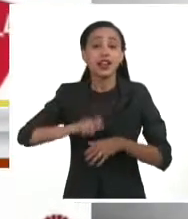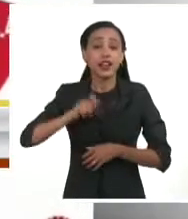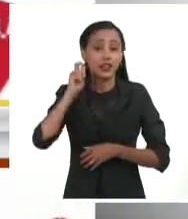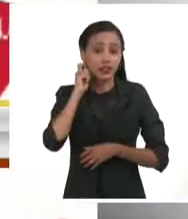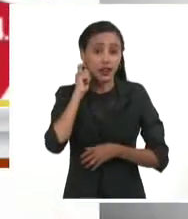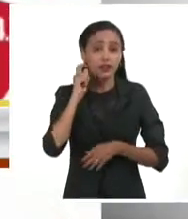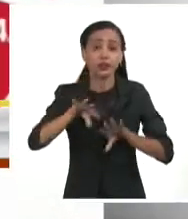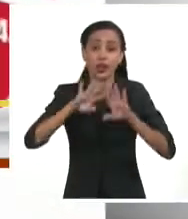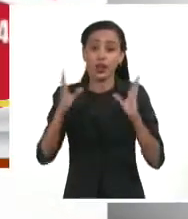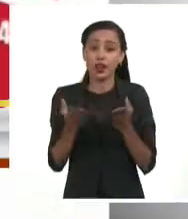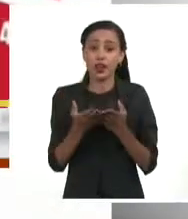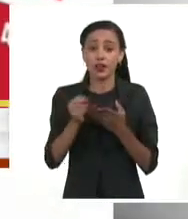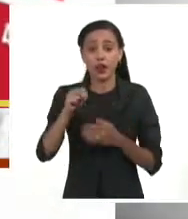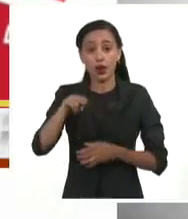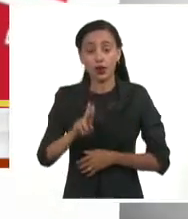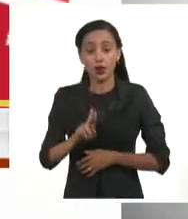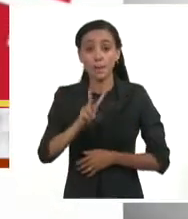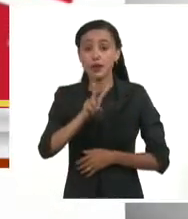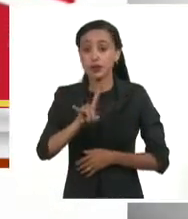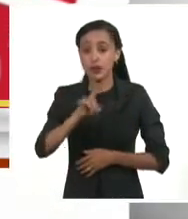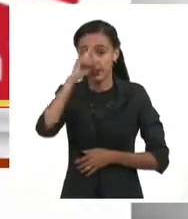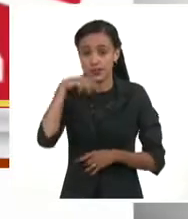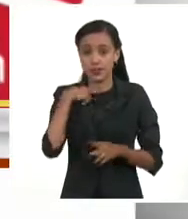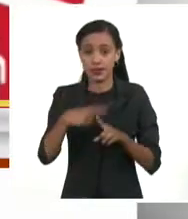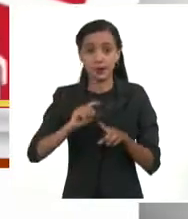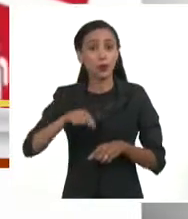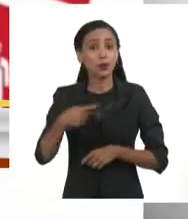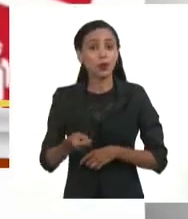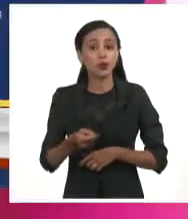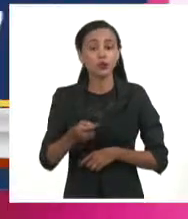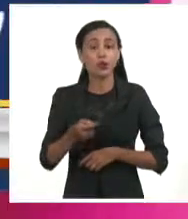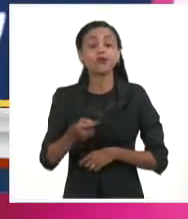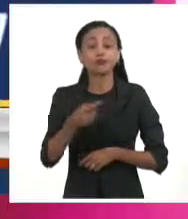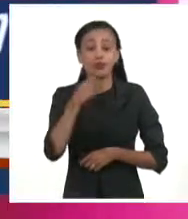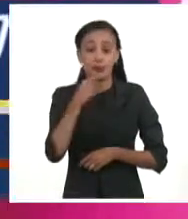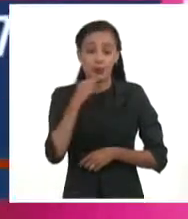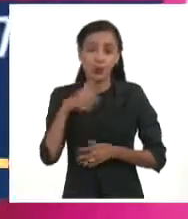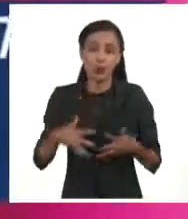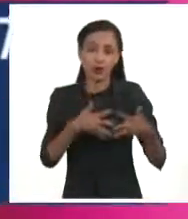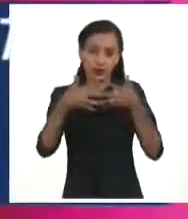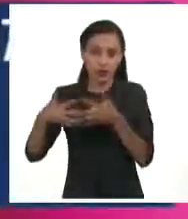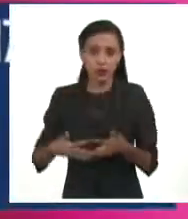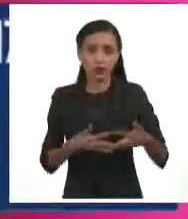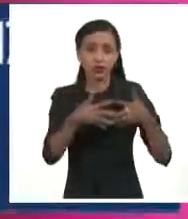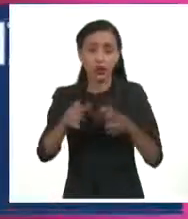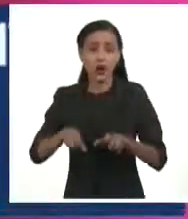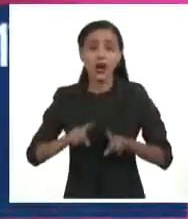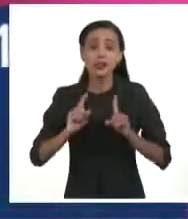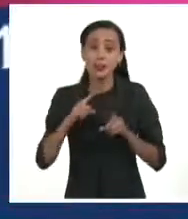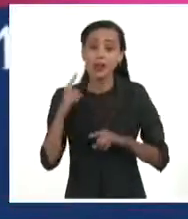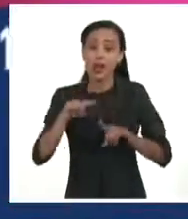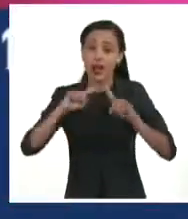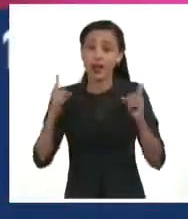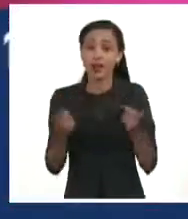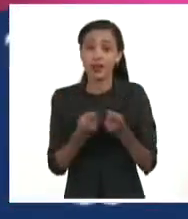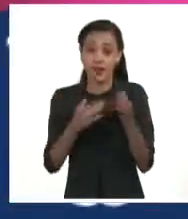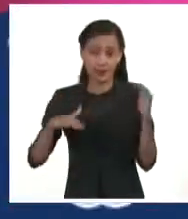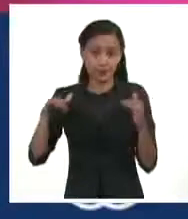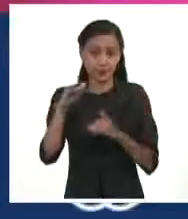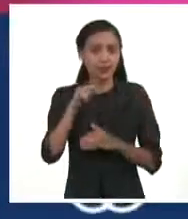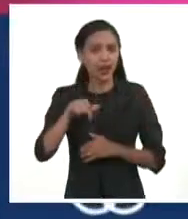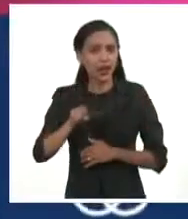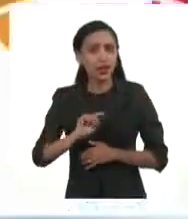para el 19 de septiembre próximo en Nueva York, en el contexto del segmento de alto nivel de la Asamblea General. En este ámbito se asume